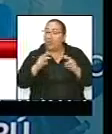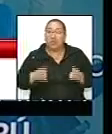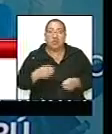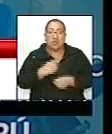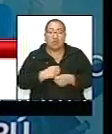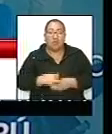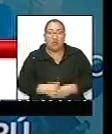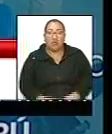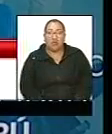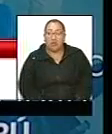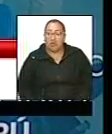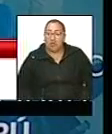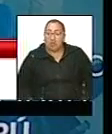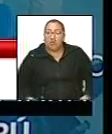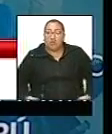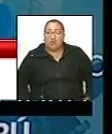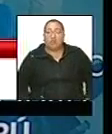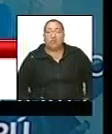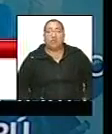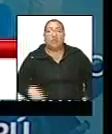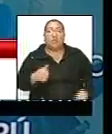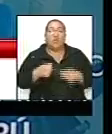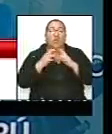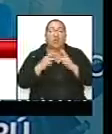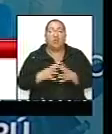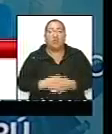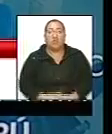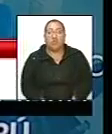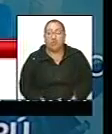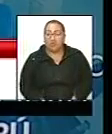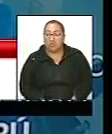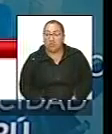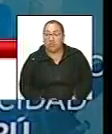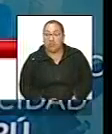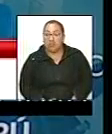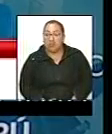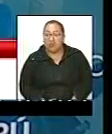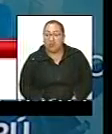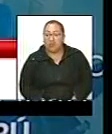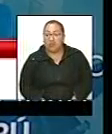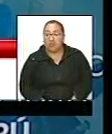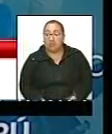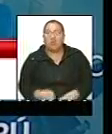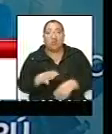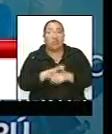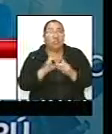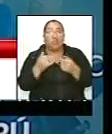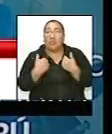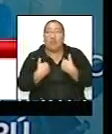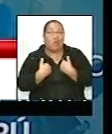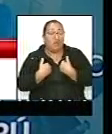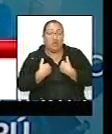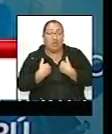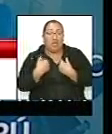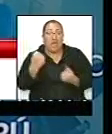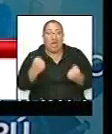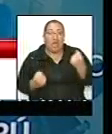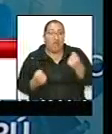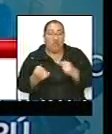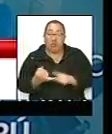trabajo. ¿Cuáles eran las respuestas? Doctora, no tenemos